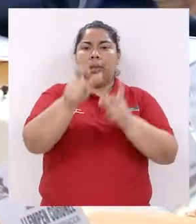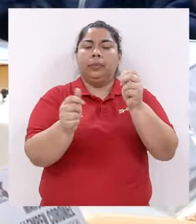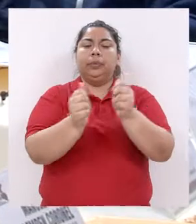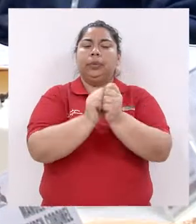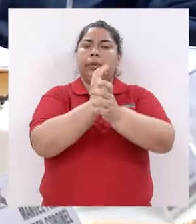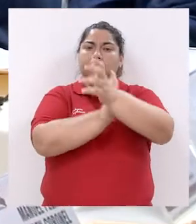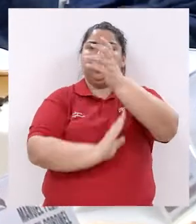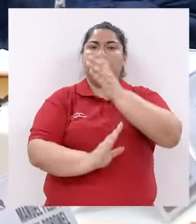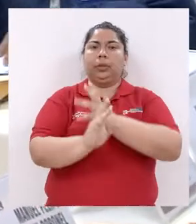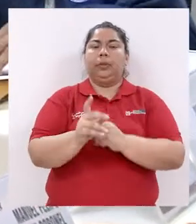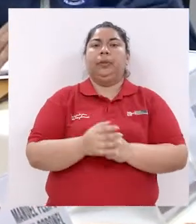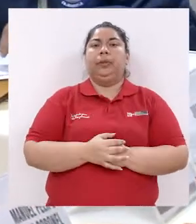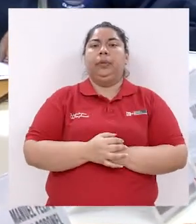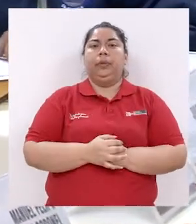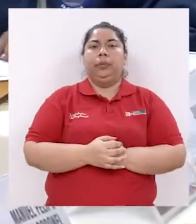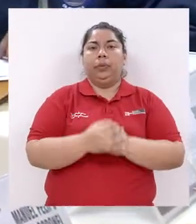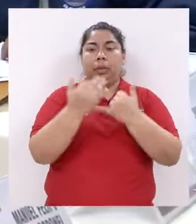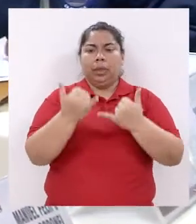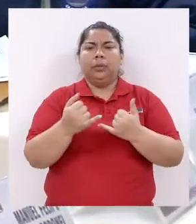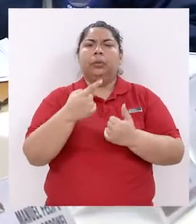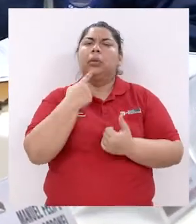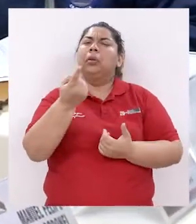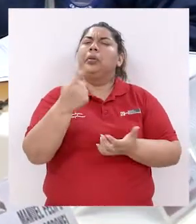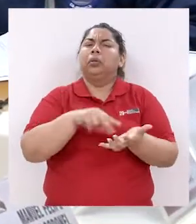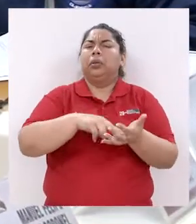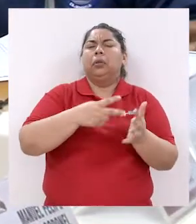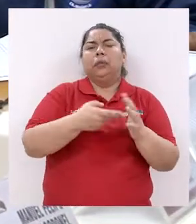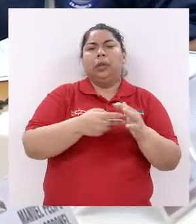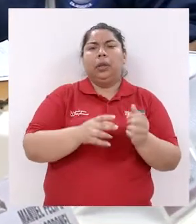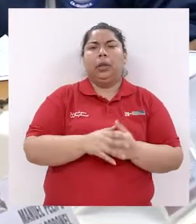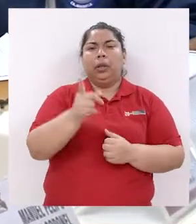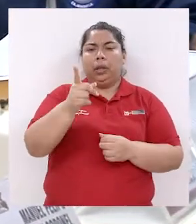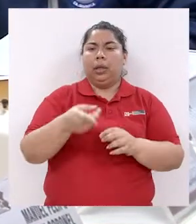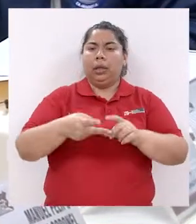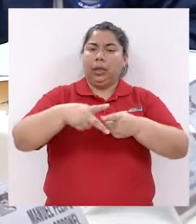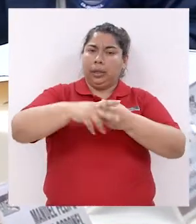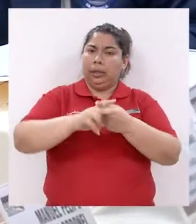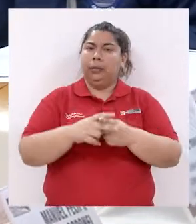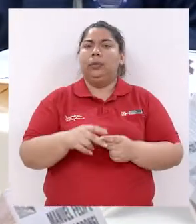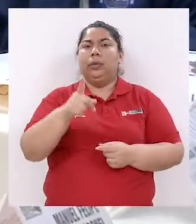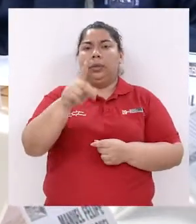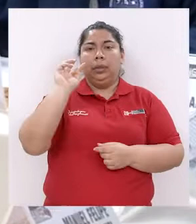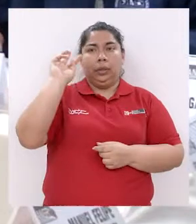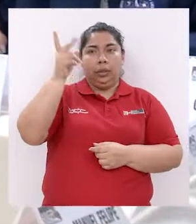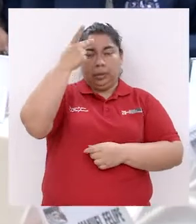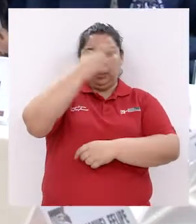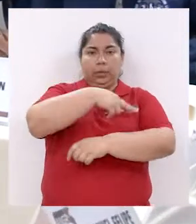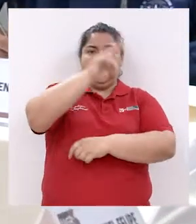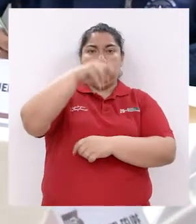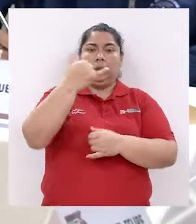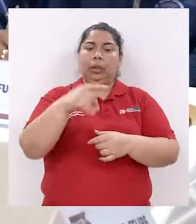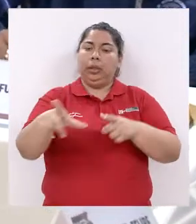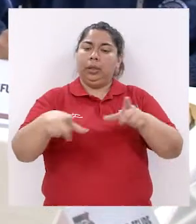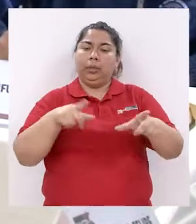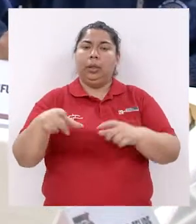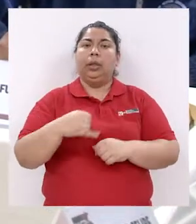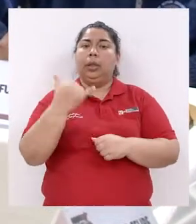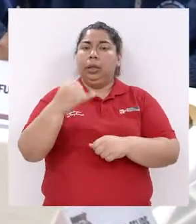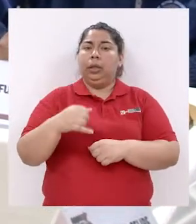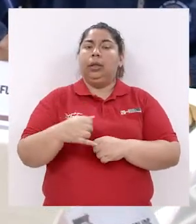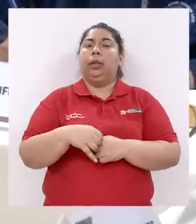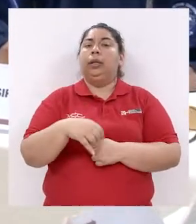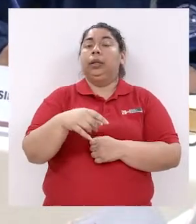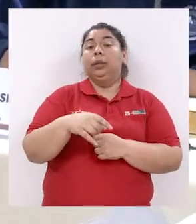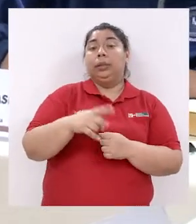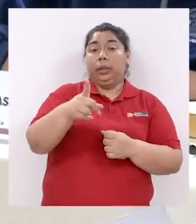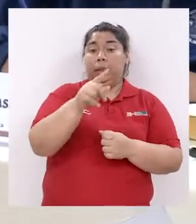personas con discapacidad. ¿Y esto qué tiene que ver? La articulación del gobierno nacional con los gobiernos